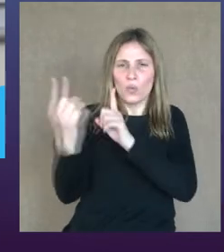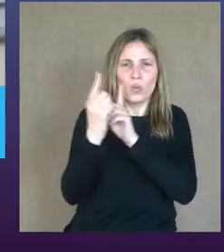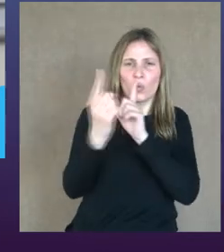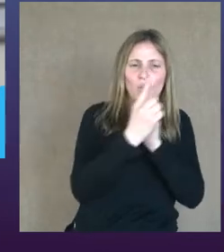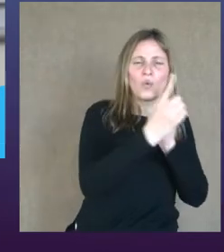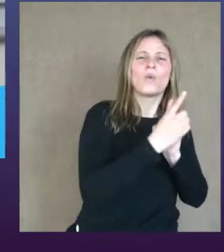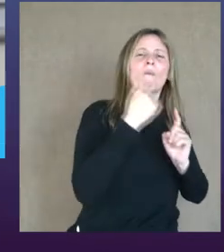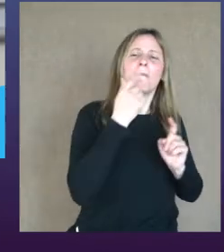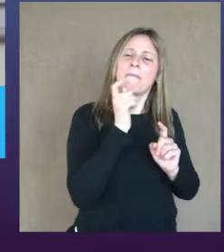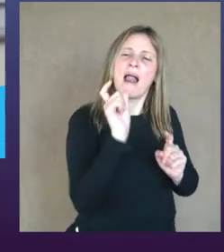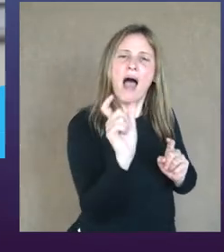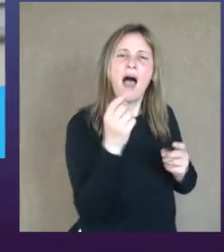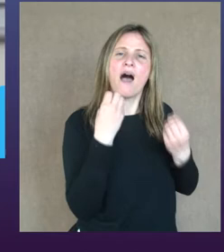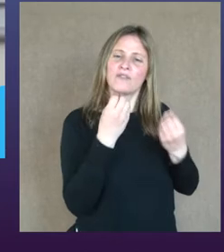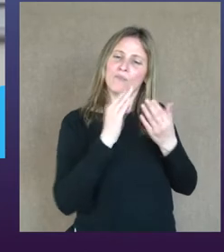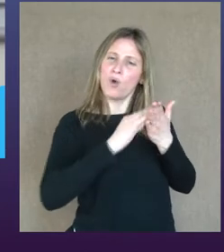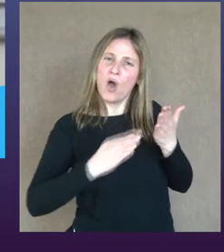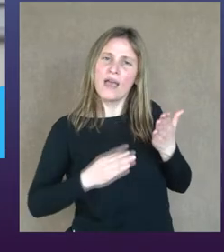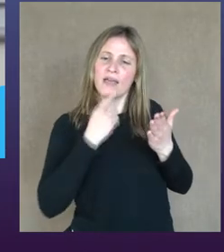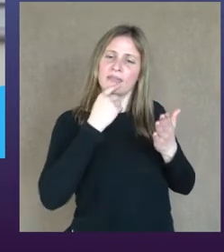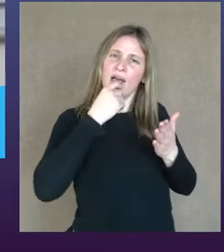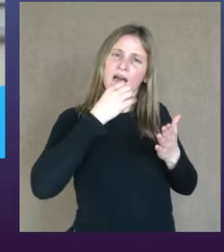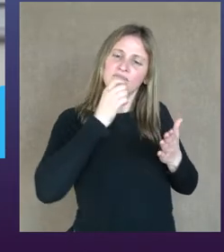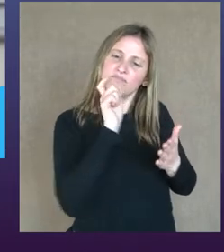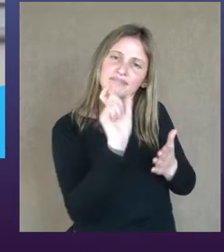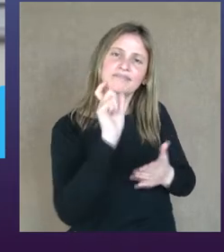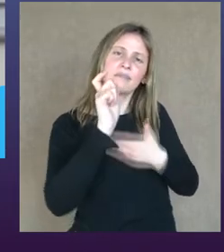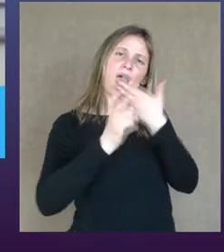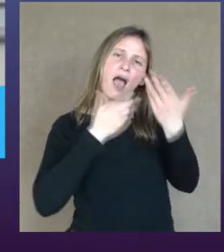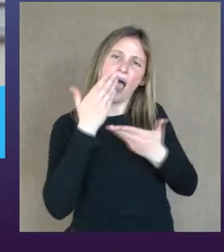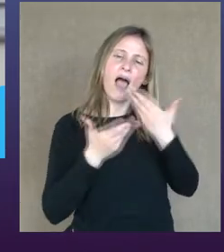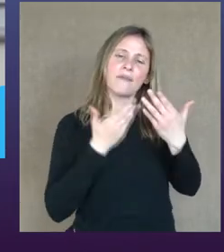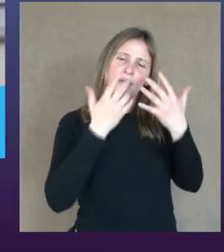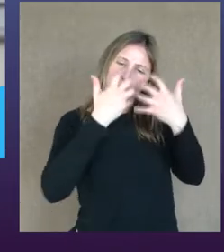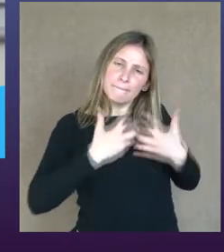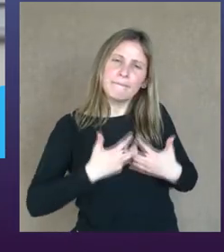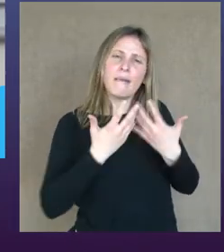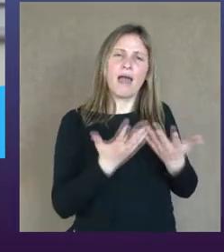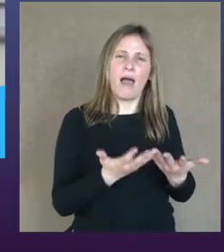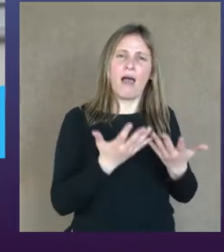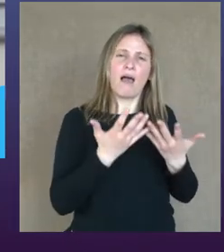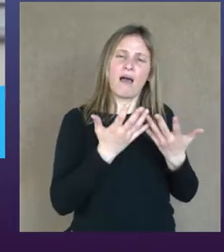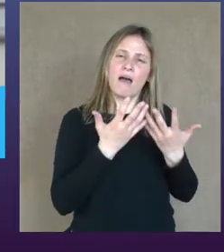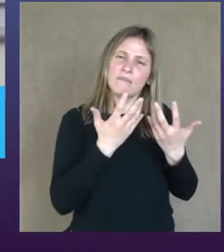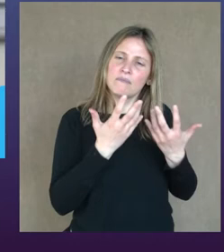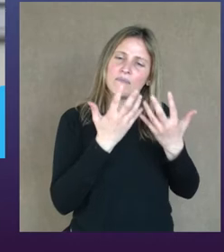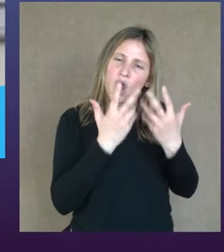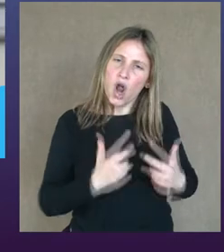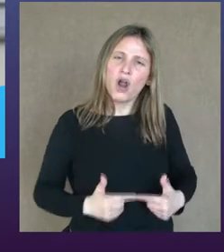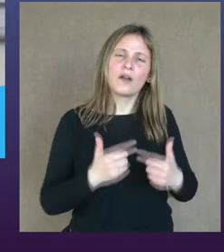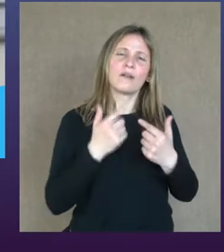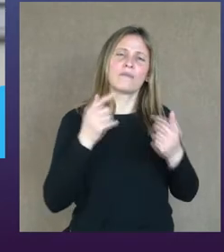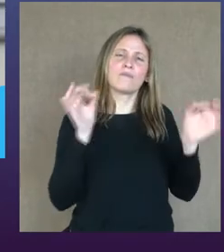la palabra, cómo los poetas y los compositores han... han entramado, ¿no?, la palabra y la